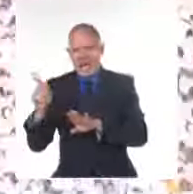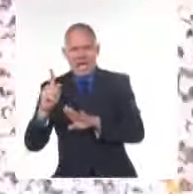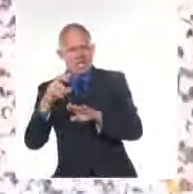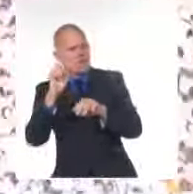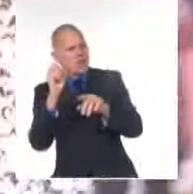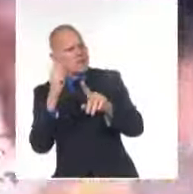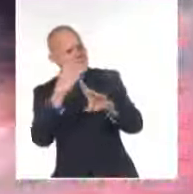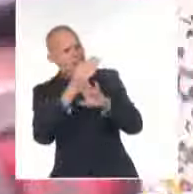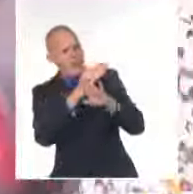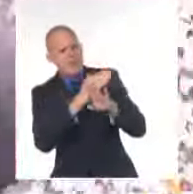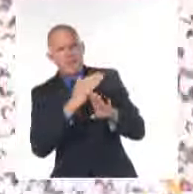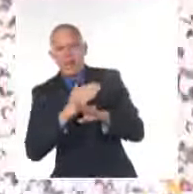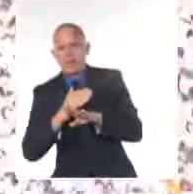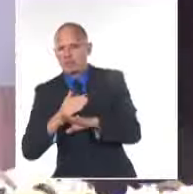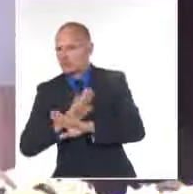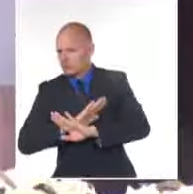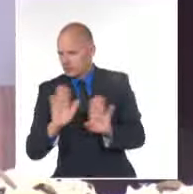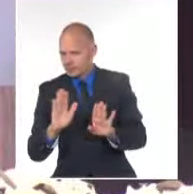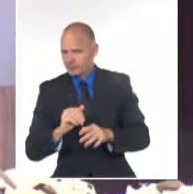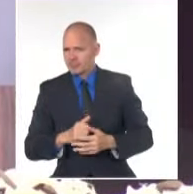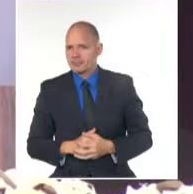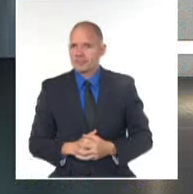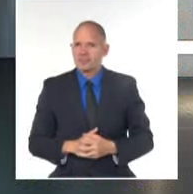fueron interceptados en el aire.